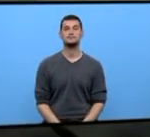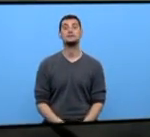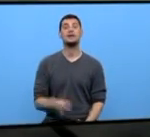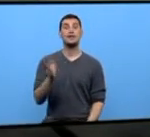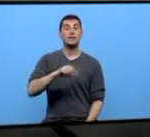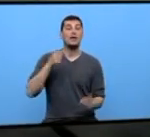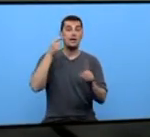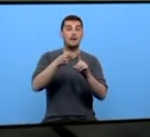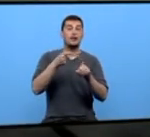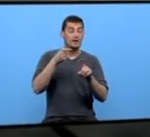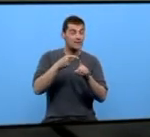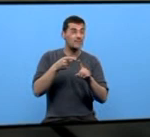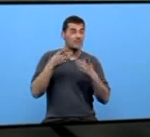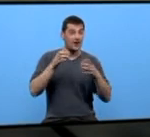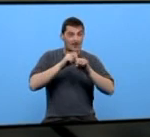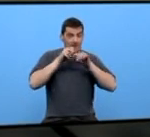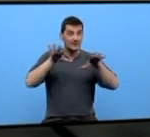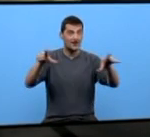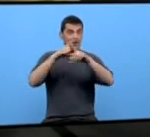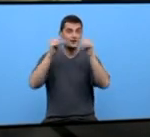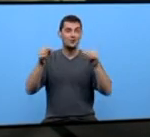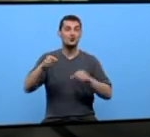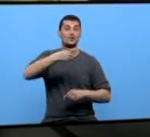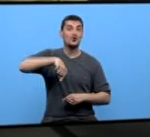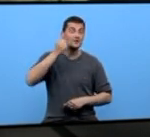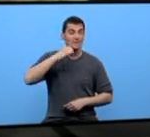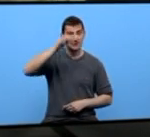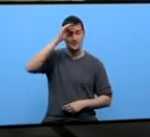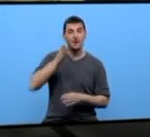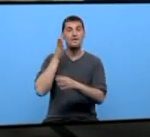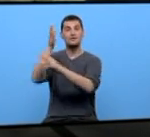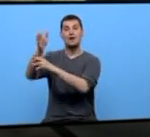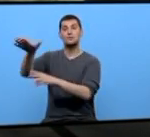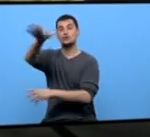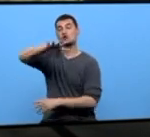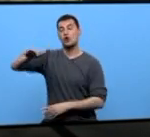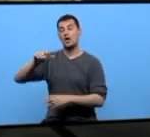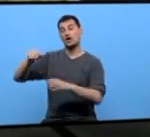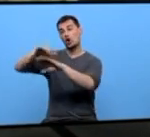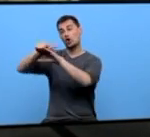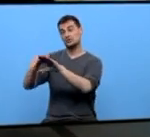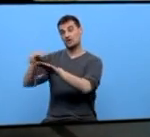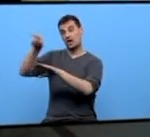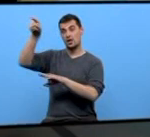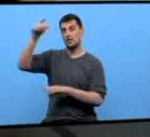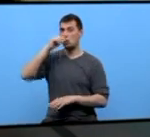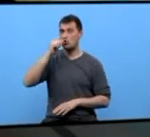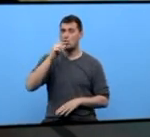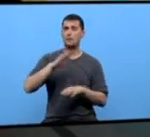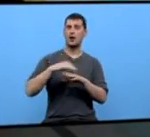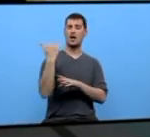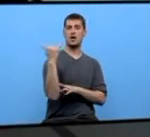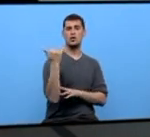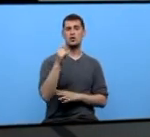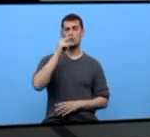Precisamente, co objetivo de dar a máxima difusión a ti que estaremos na Mariña esta fin de semana nun dos grandes eventos da nosa provincia, o Kilómetro